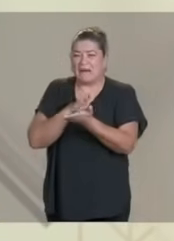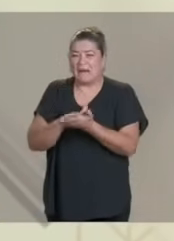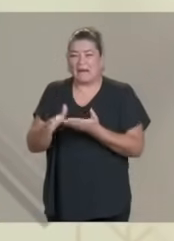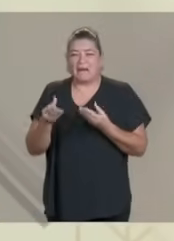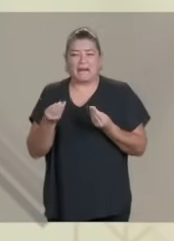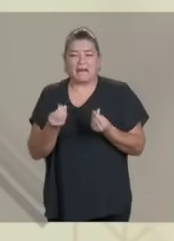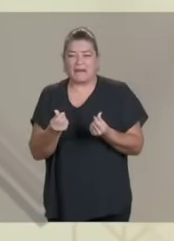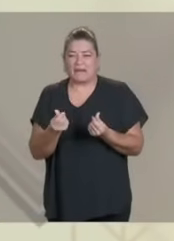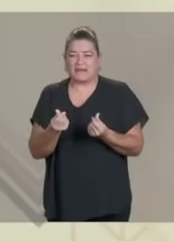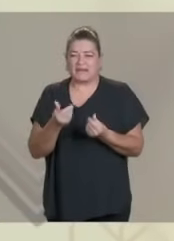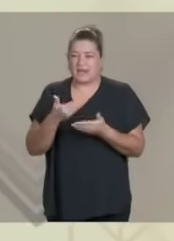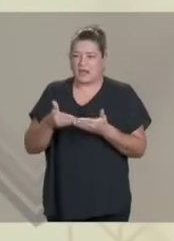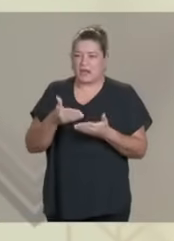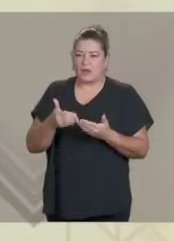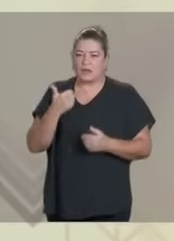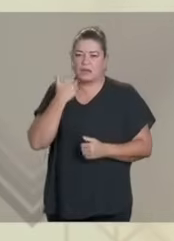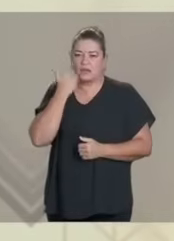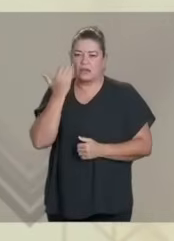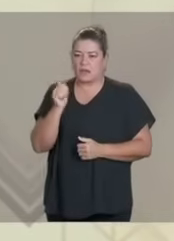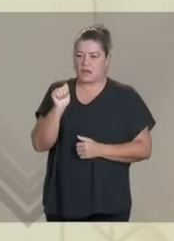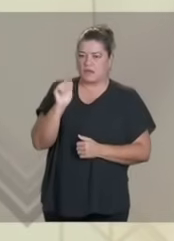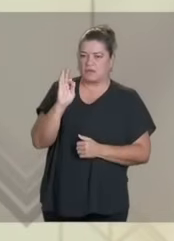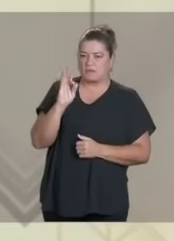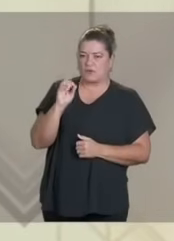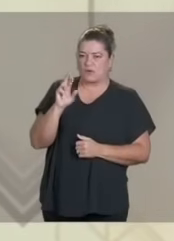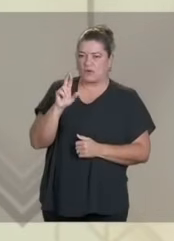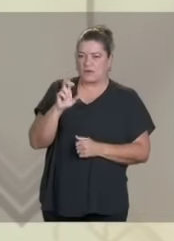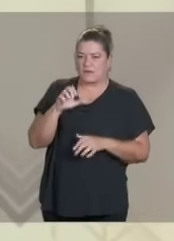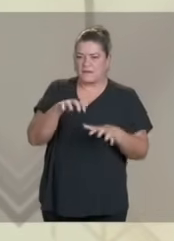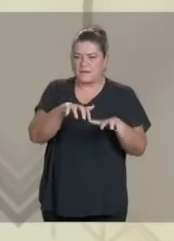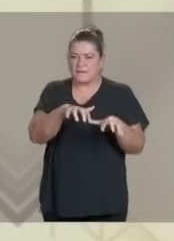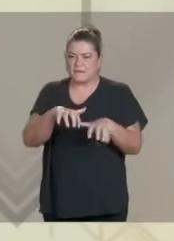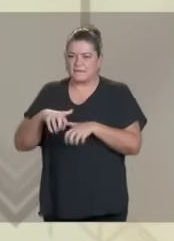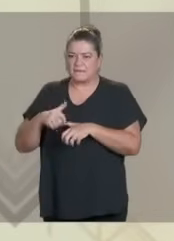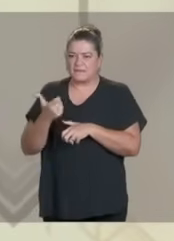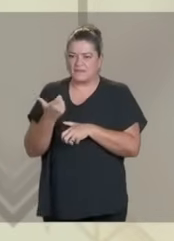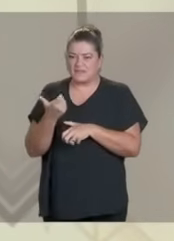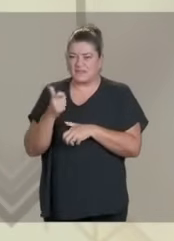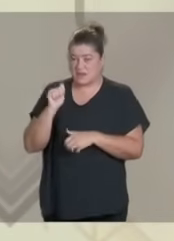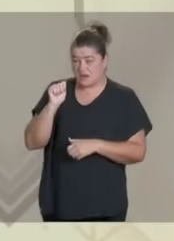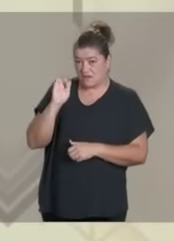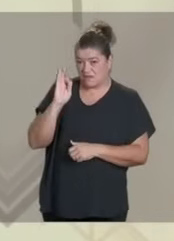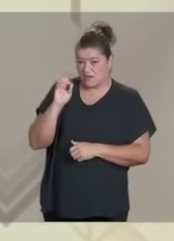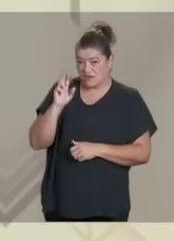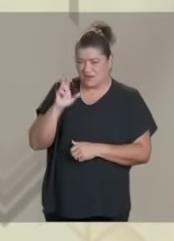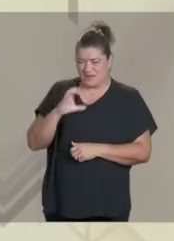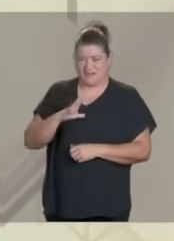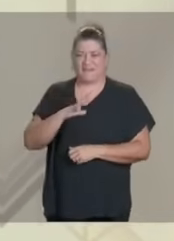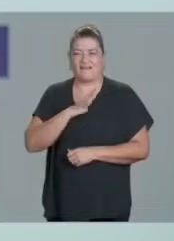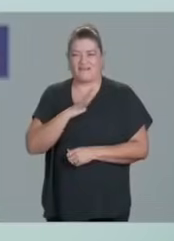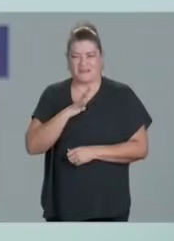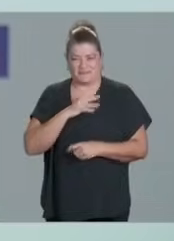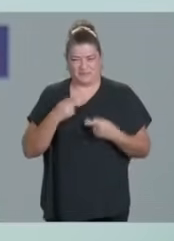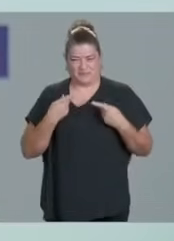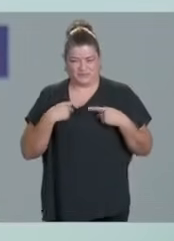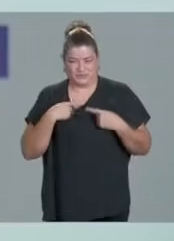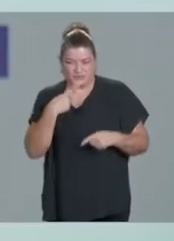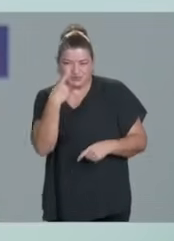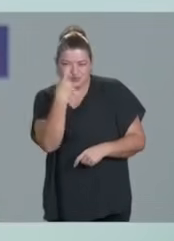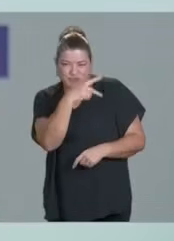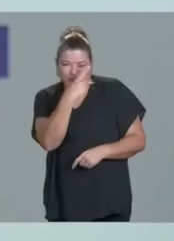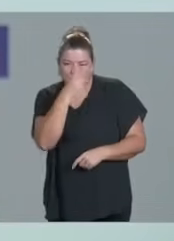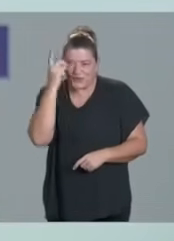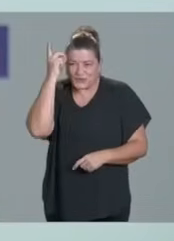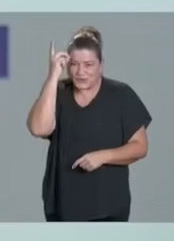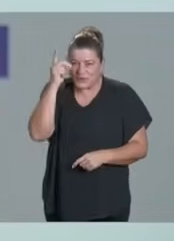Afores. Se quieren robar las Afores. Esas Afores tienen nombre y apellido. Esas personas deben de